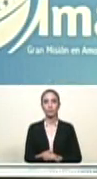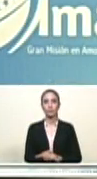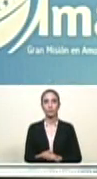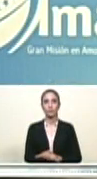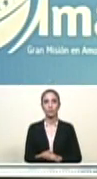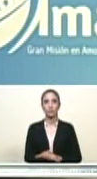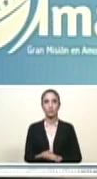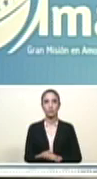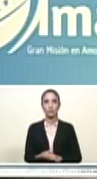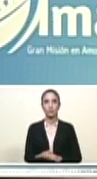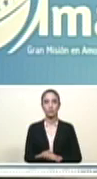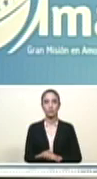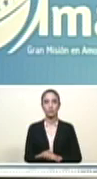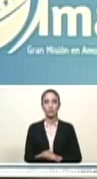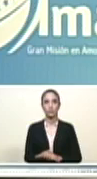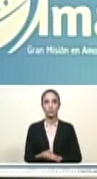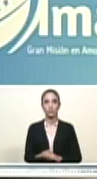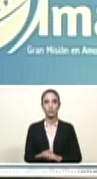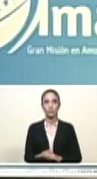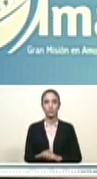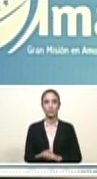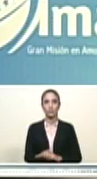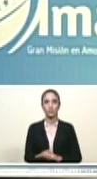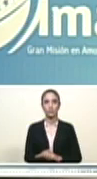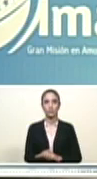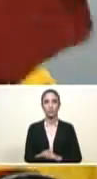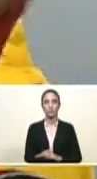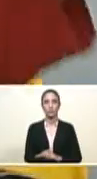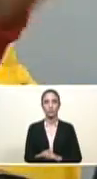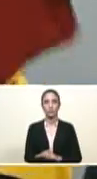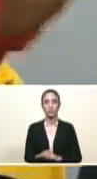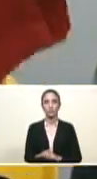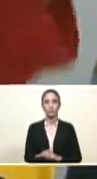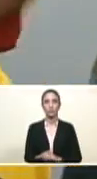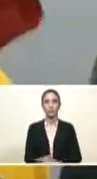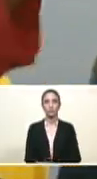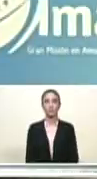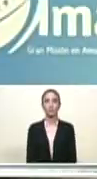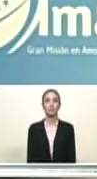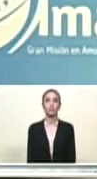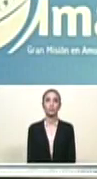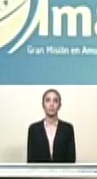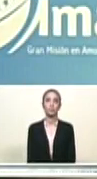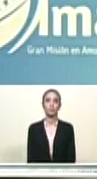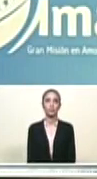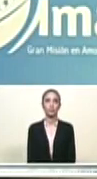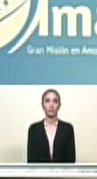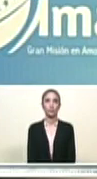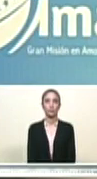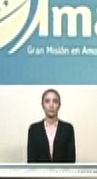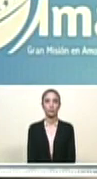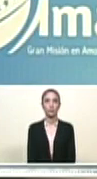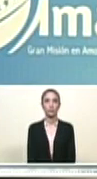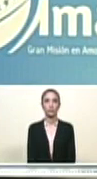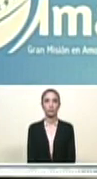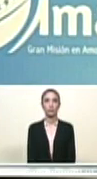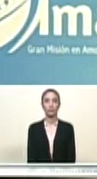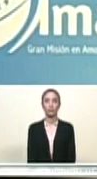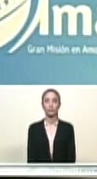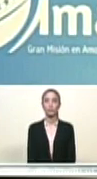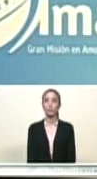A Diógenes Linares, Naguará. Bueno, saludos, me alegra mucho saludarlos,